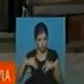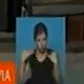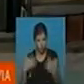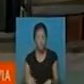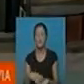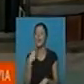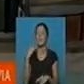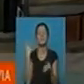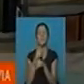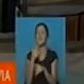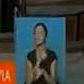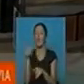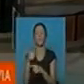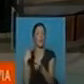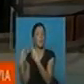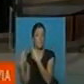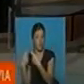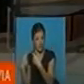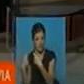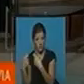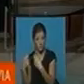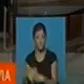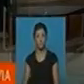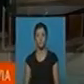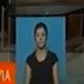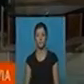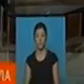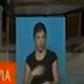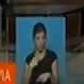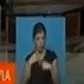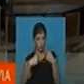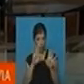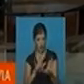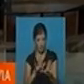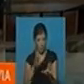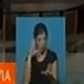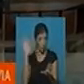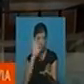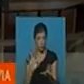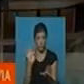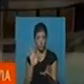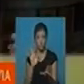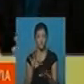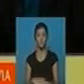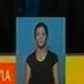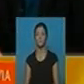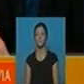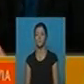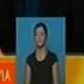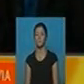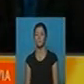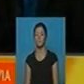define anticapitalista, sí, sigue hablando, digamos, en esos términos, en contra del imperialismo, pero me parece que acá lo que ha